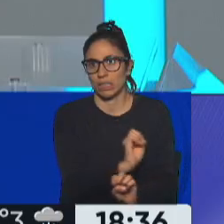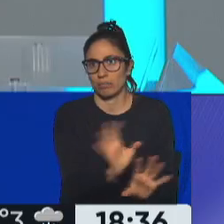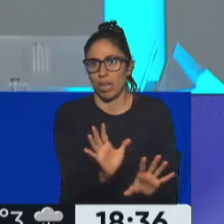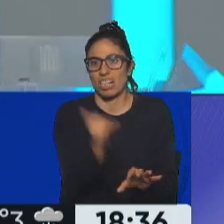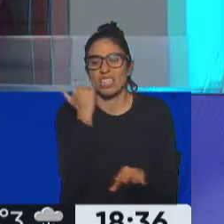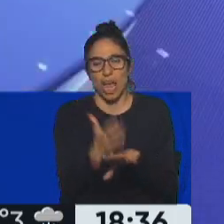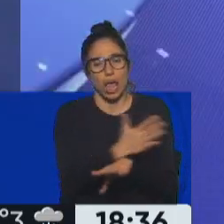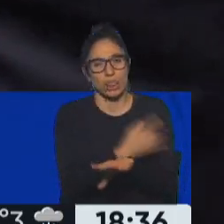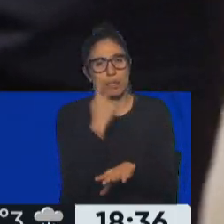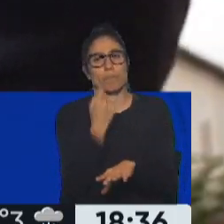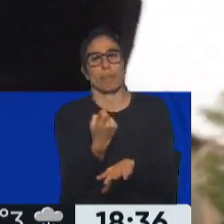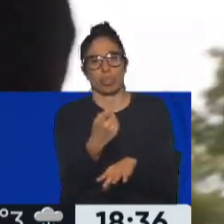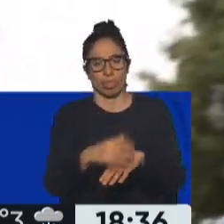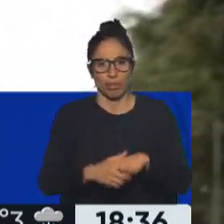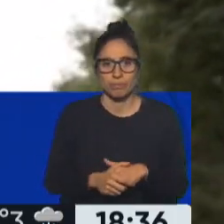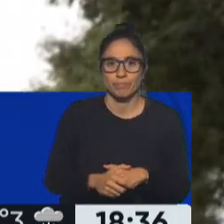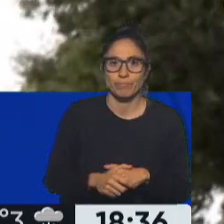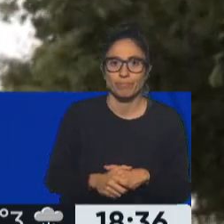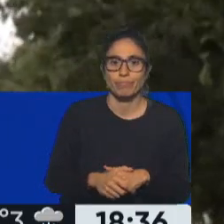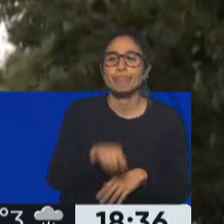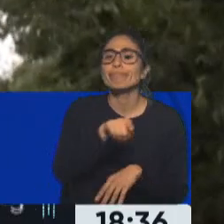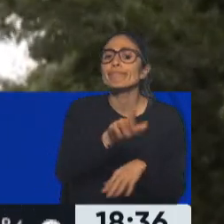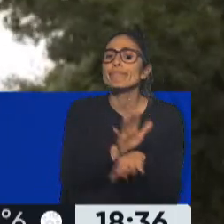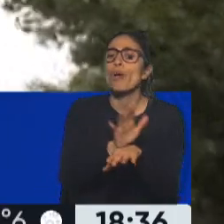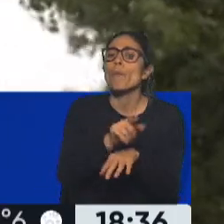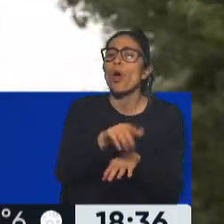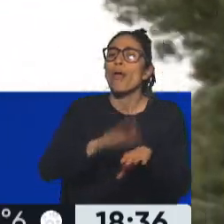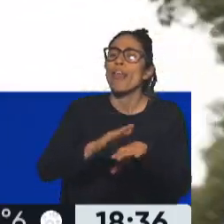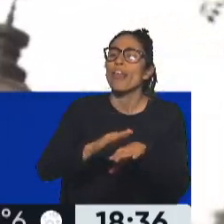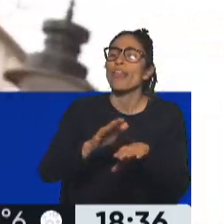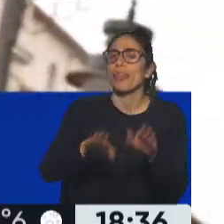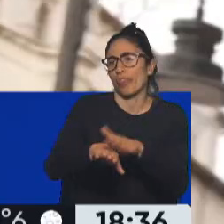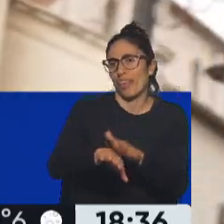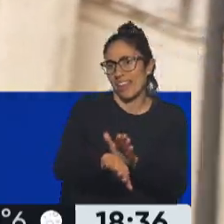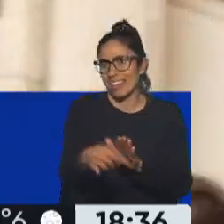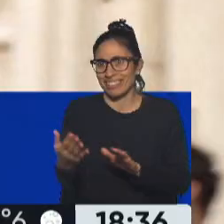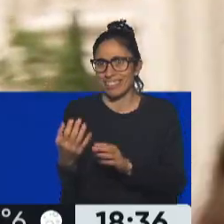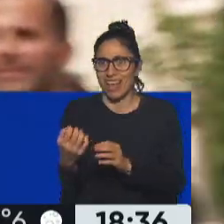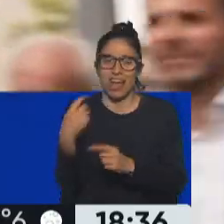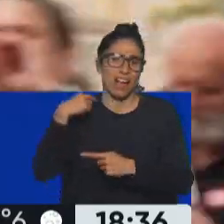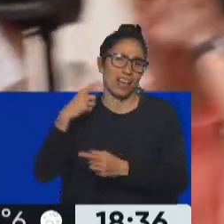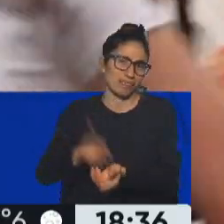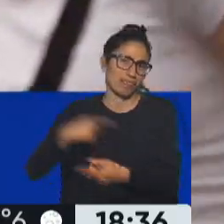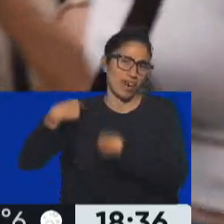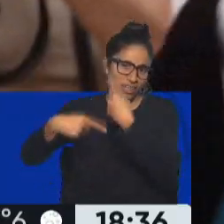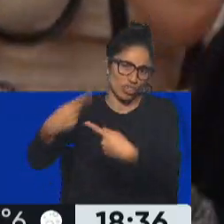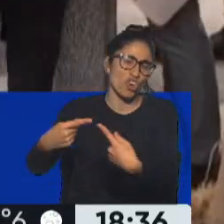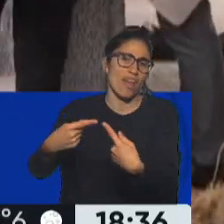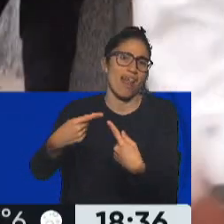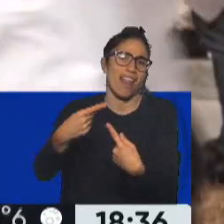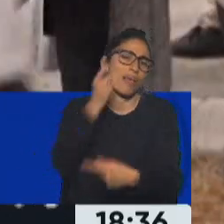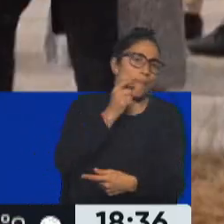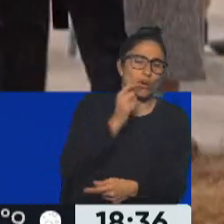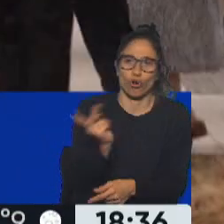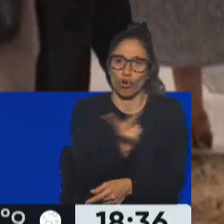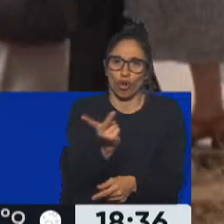hasta ahora menos es una derrota no solo de Macron, sino de la derecha tradicional, que queda muy dividida entre quienes apoyan. De hecho, bueno, todo esto que